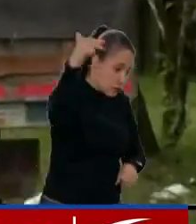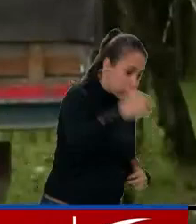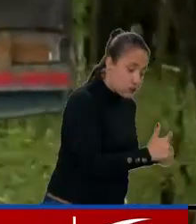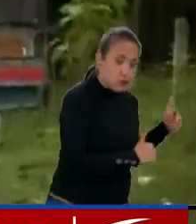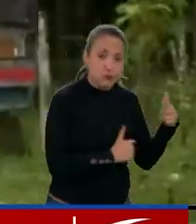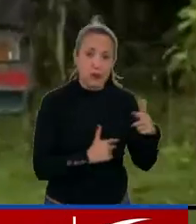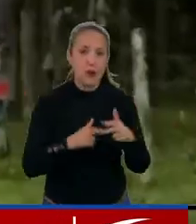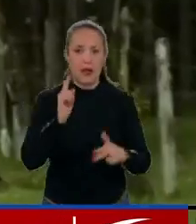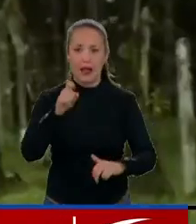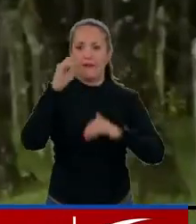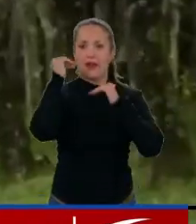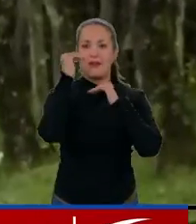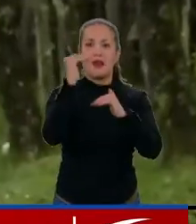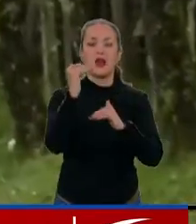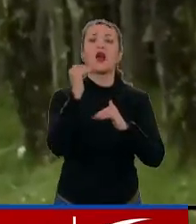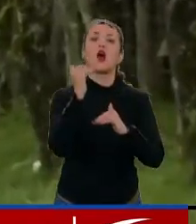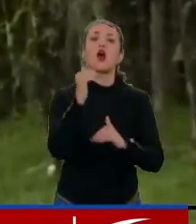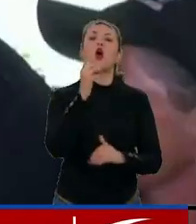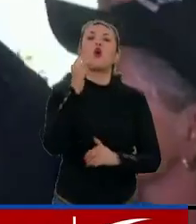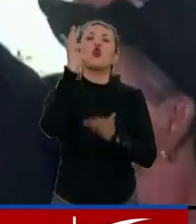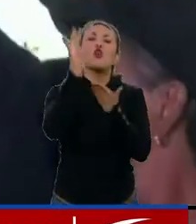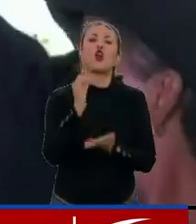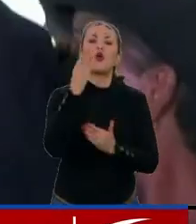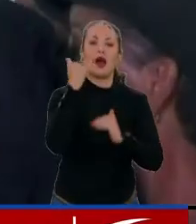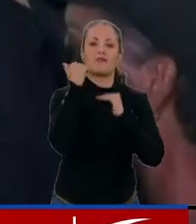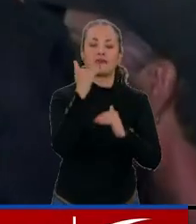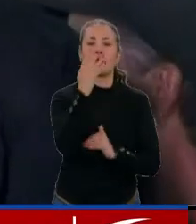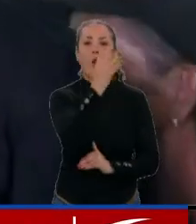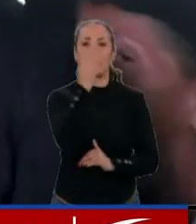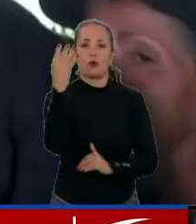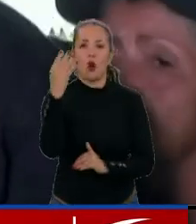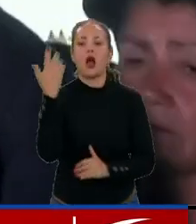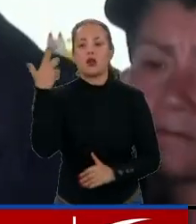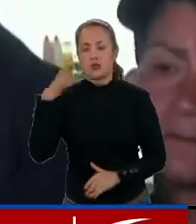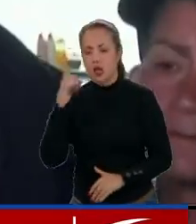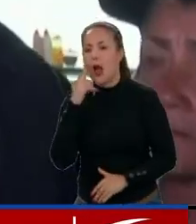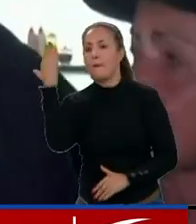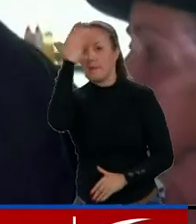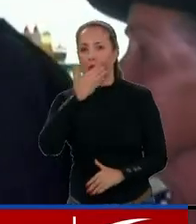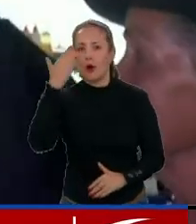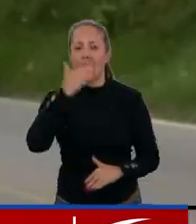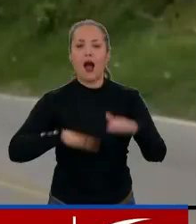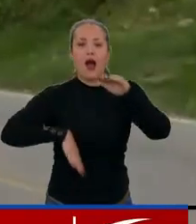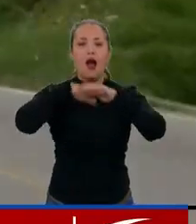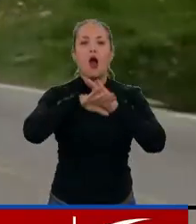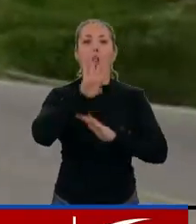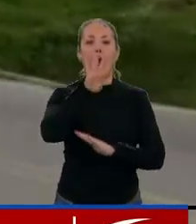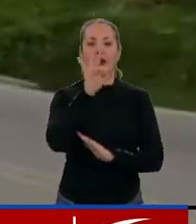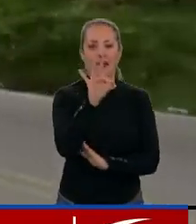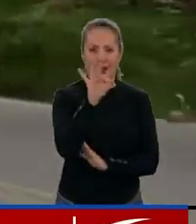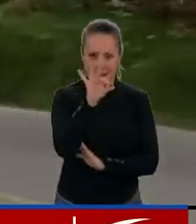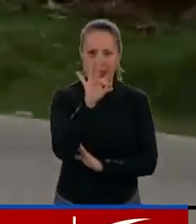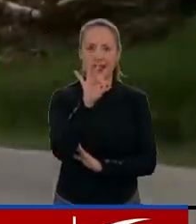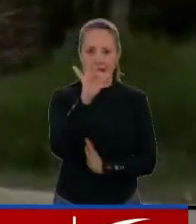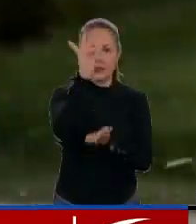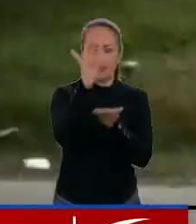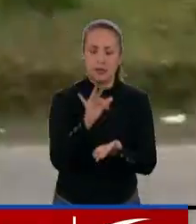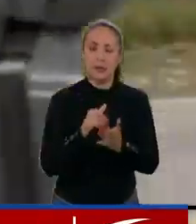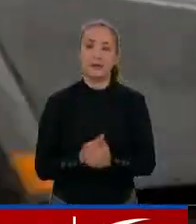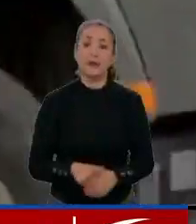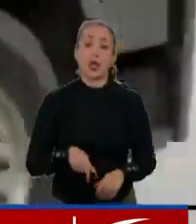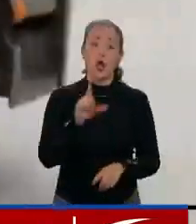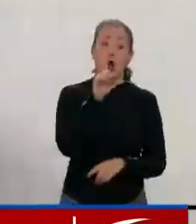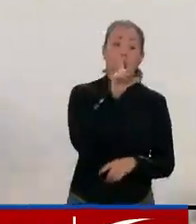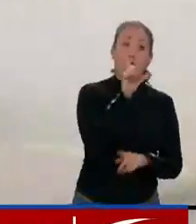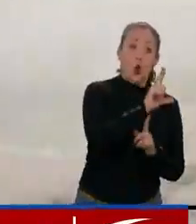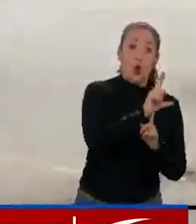pueden superar las 44 toneladas de peso. Ya tenemos pruebas y están pasando hasta 43 toneladas. Lunes y jueves la vía funcionará